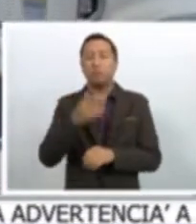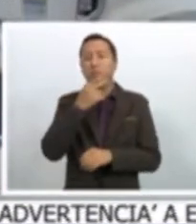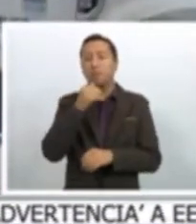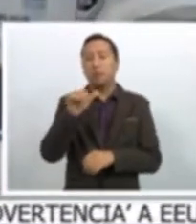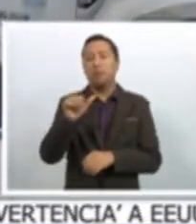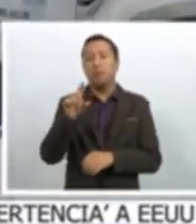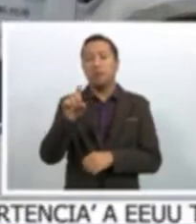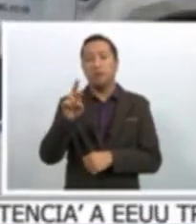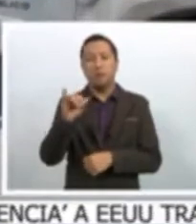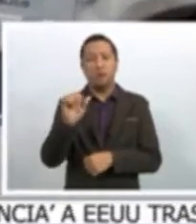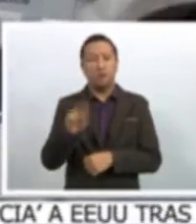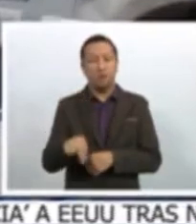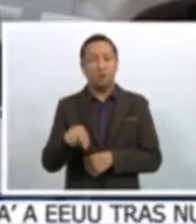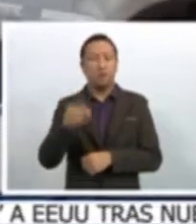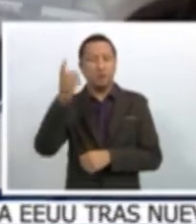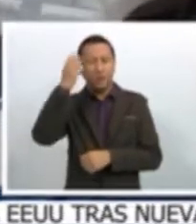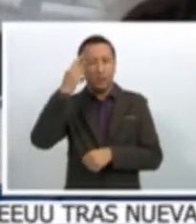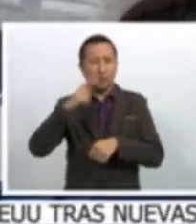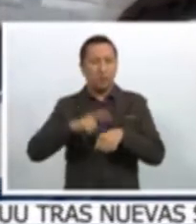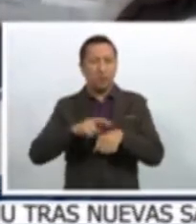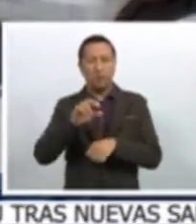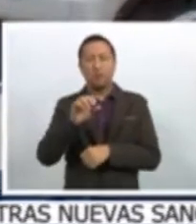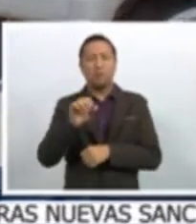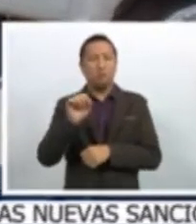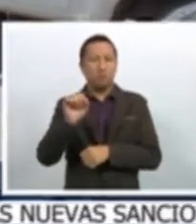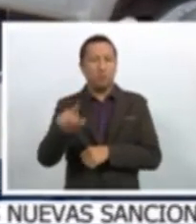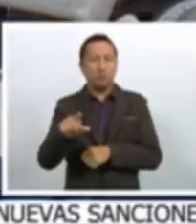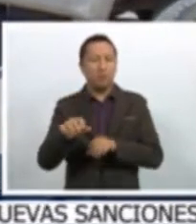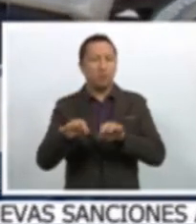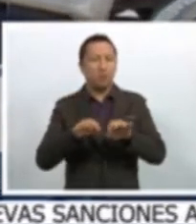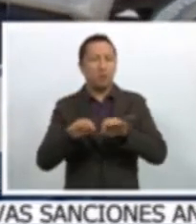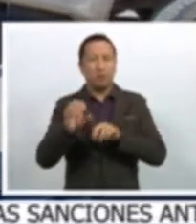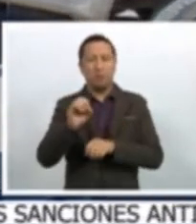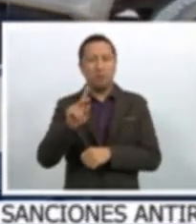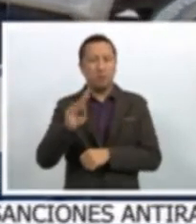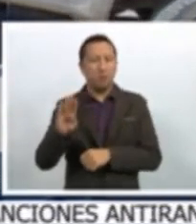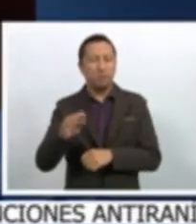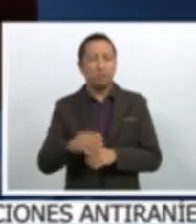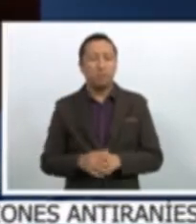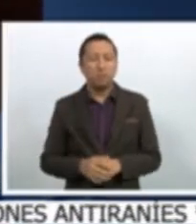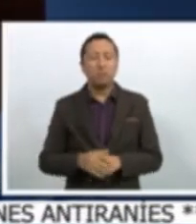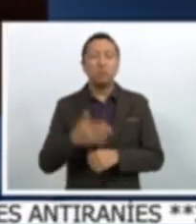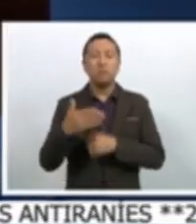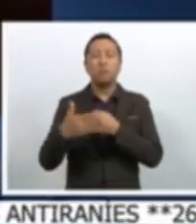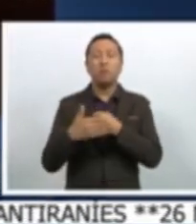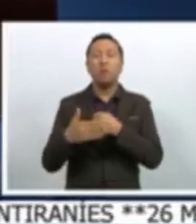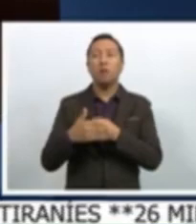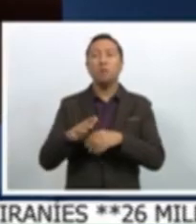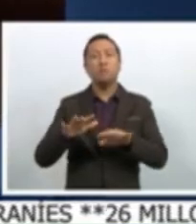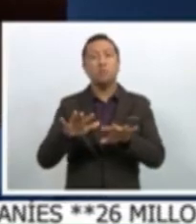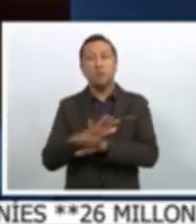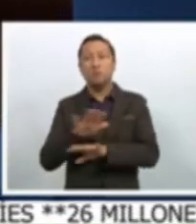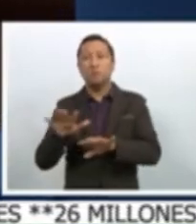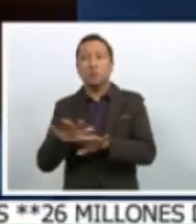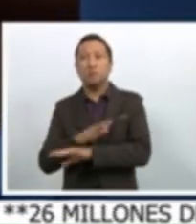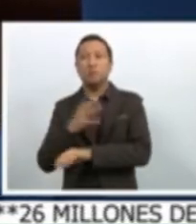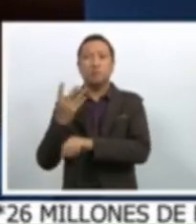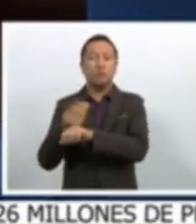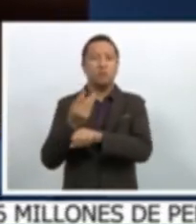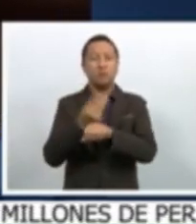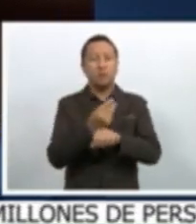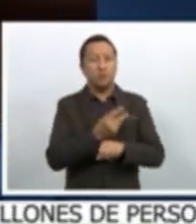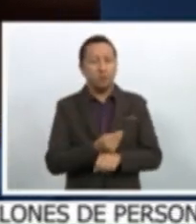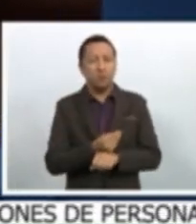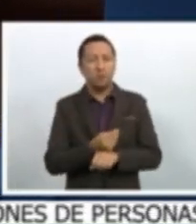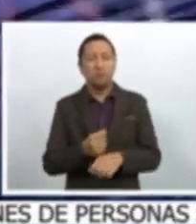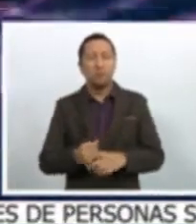Lagos, director de Servicios Públicos. No obstante, en los próximos días harán cambio o reparación del alumbrado y así subsanar esta deficiencia que la ciudadanía